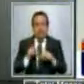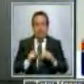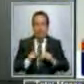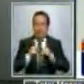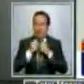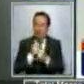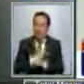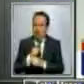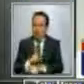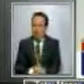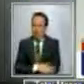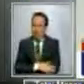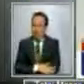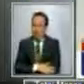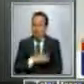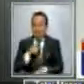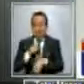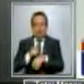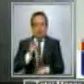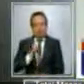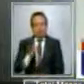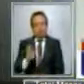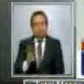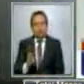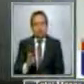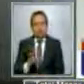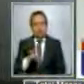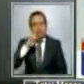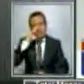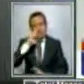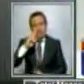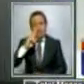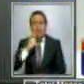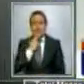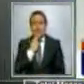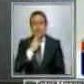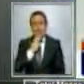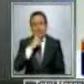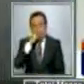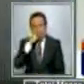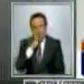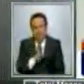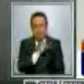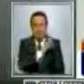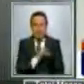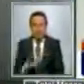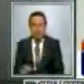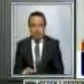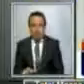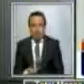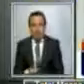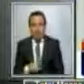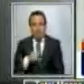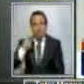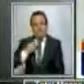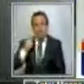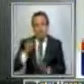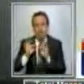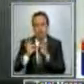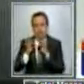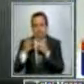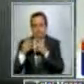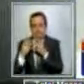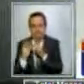y pasión perdurarán el respeto a la vida y a la dignidad de las personas valor de la